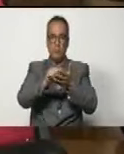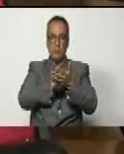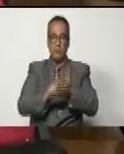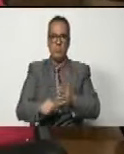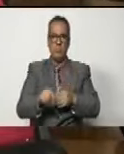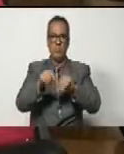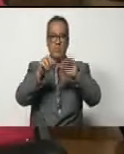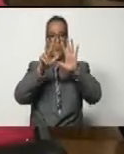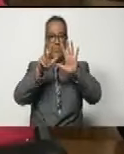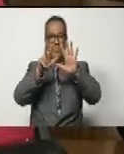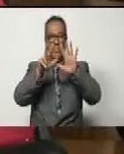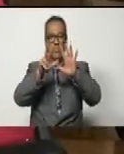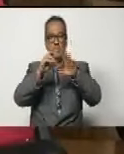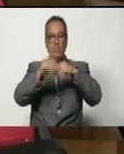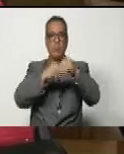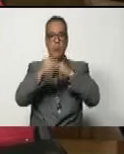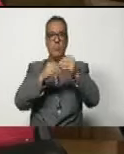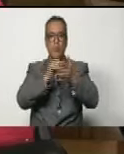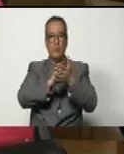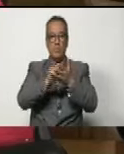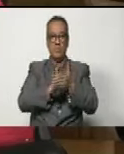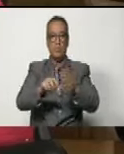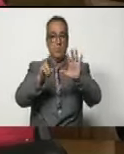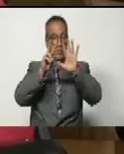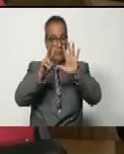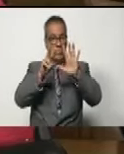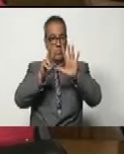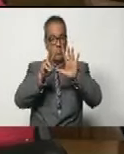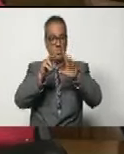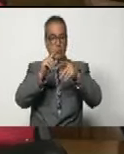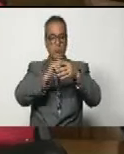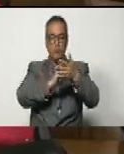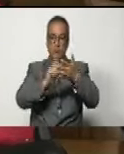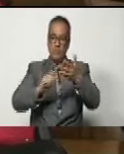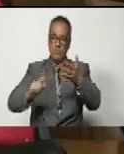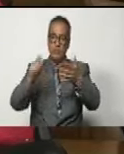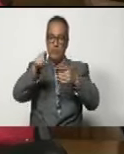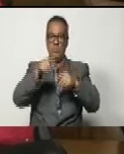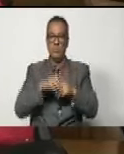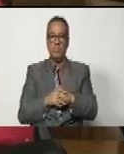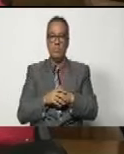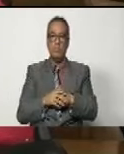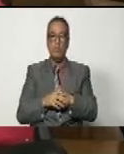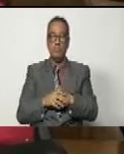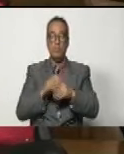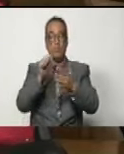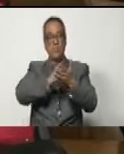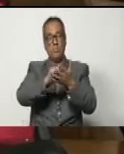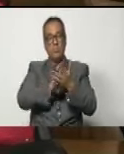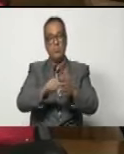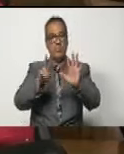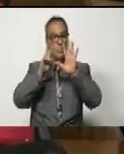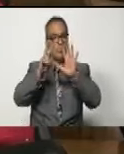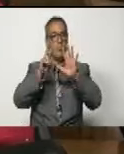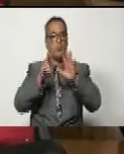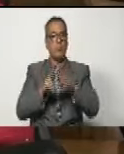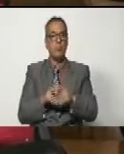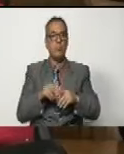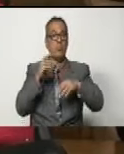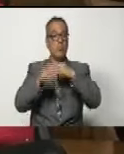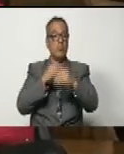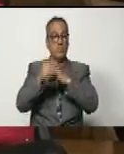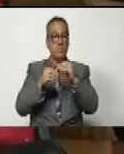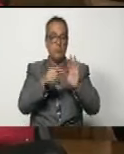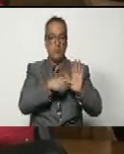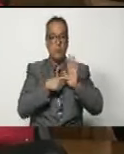del artículo 8, el cual pasa a ser el artículo 7, quedando redactado en los siguientes términos. Artículo 7. A los efectos